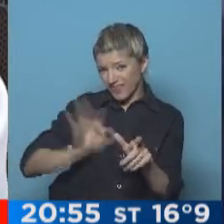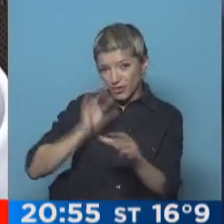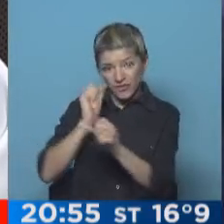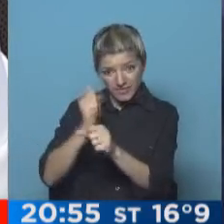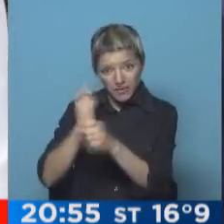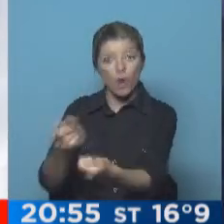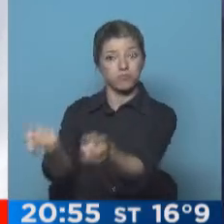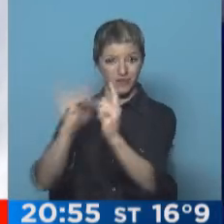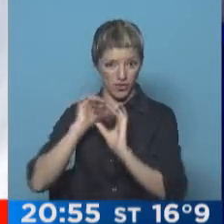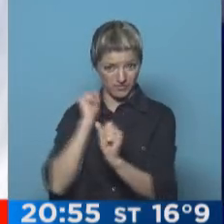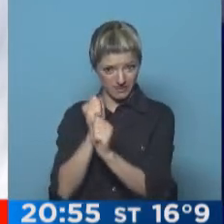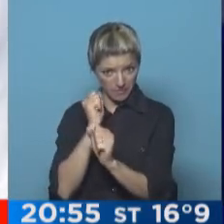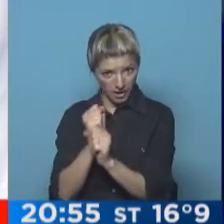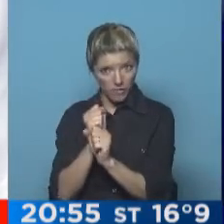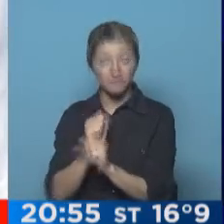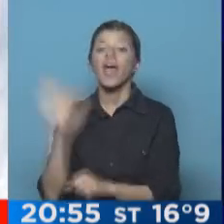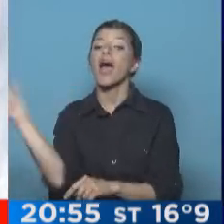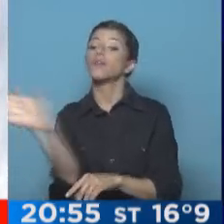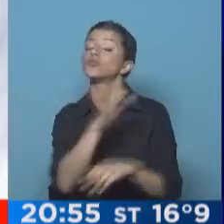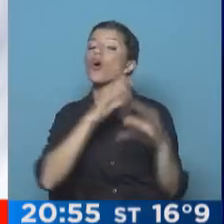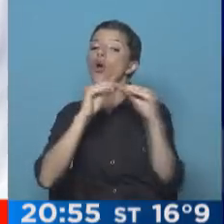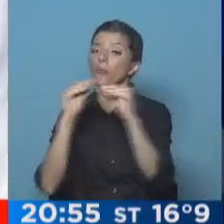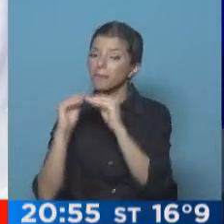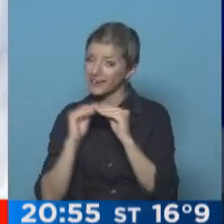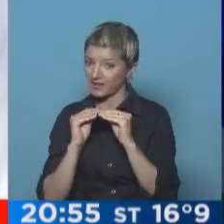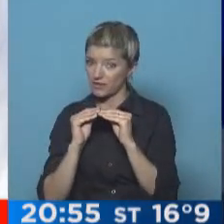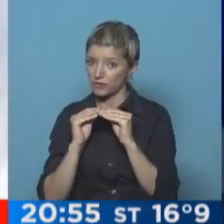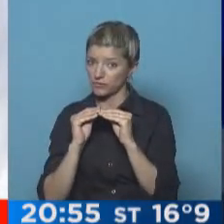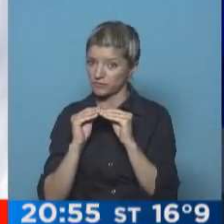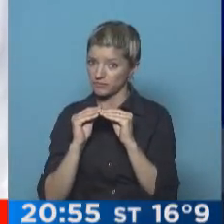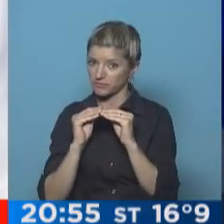dado trabajo, a todos mis compañeros de trabajo que han sido